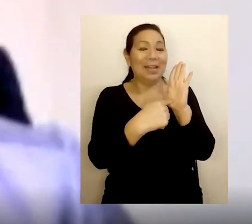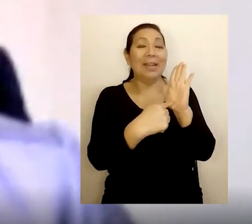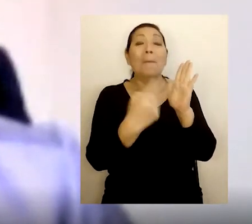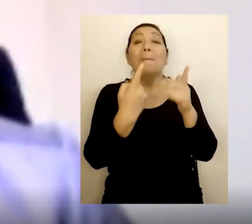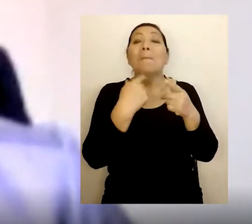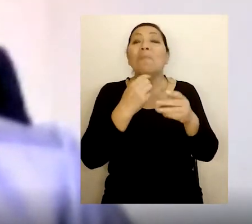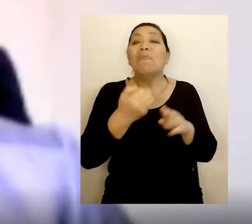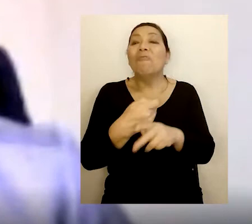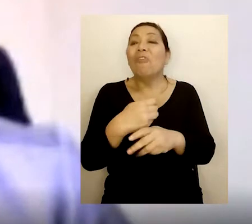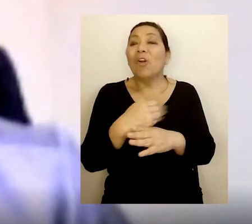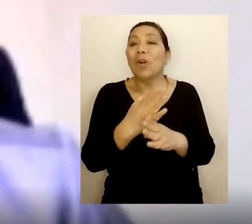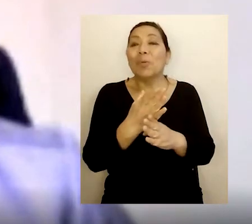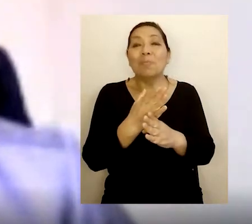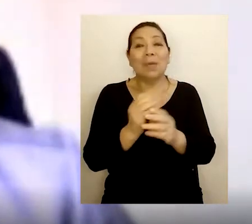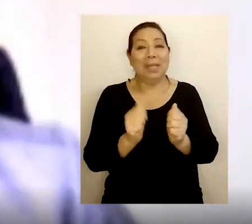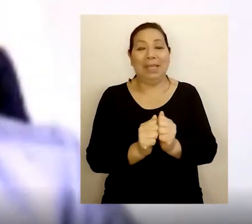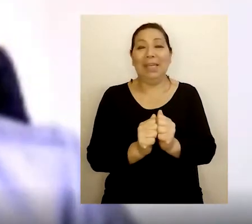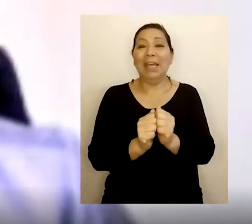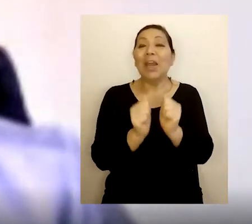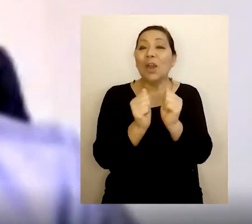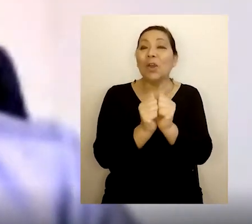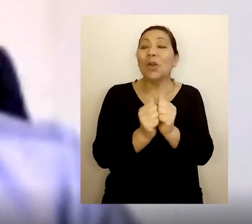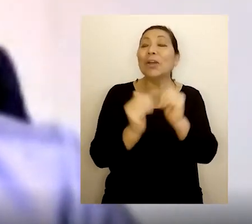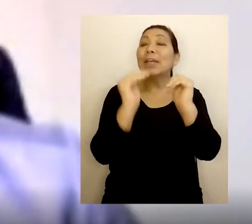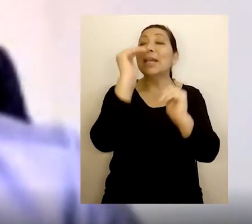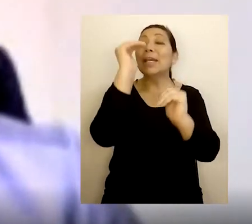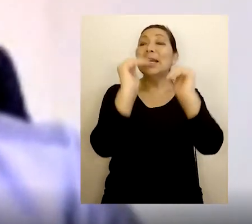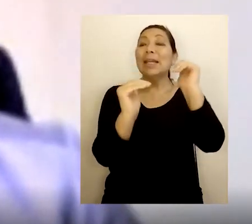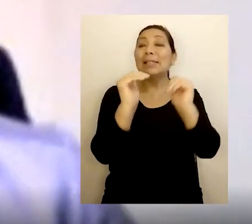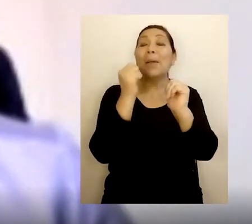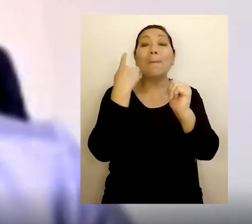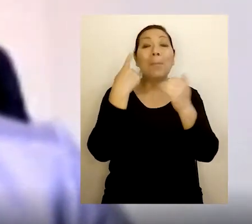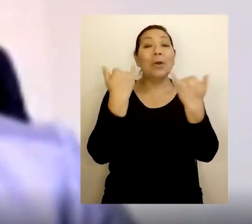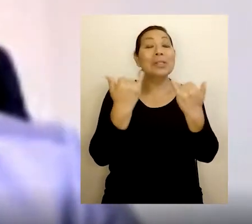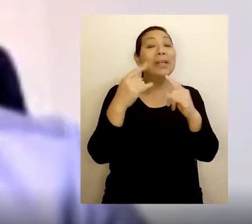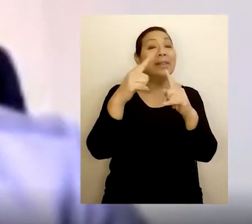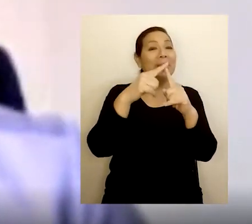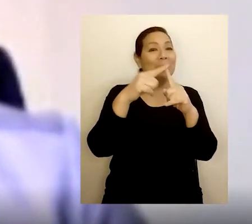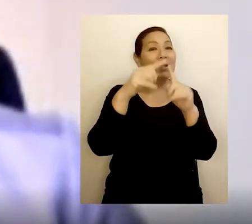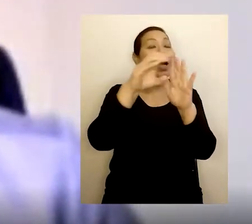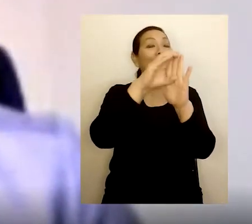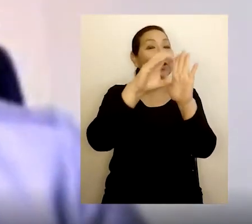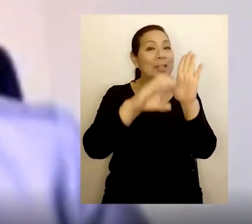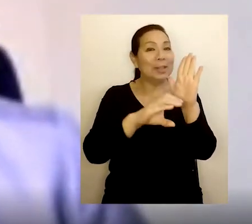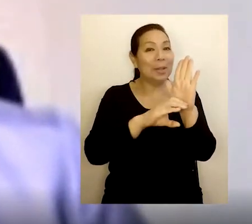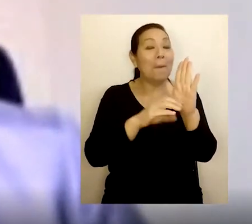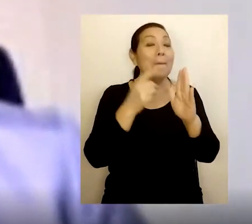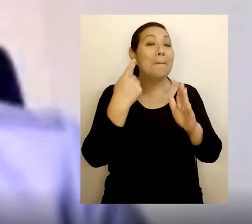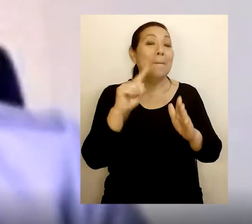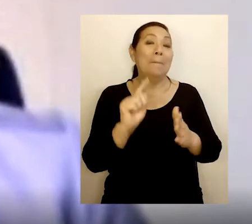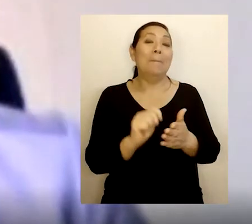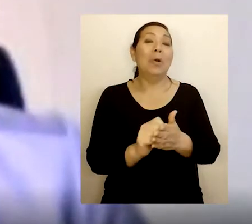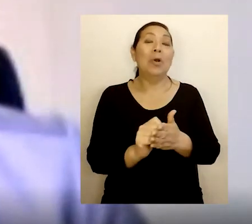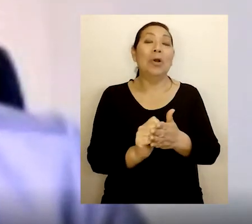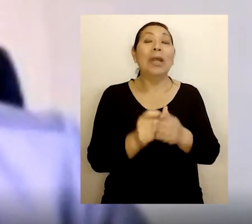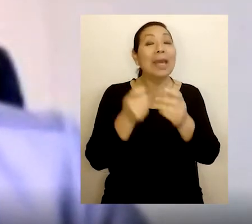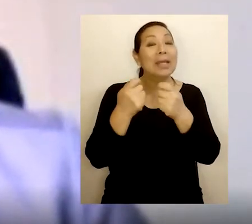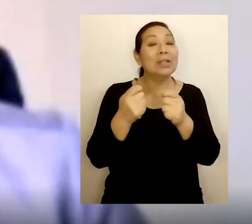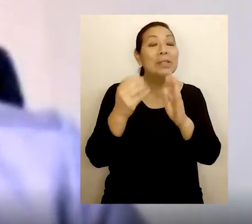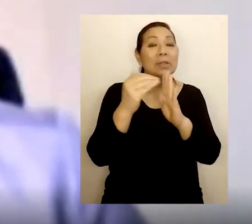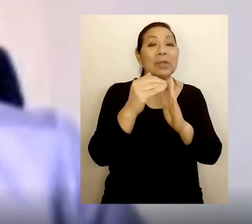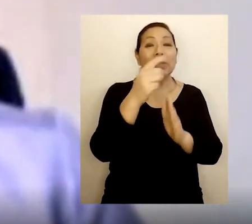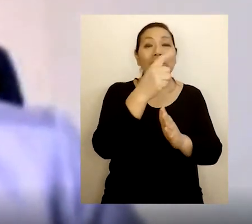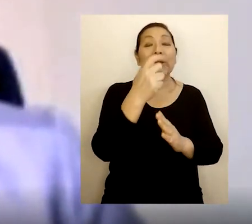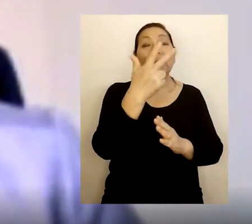justificadas y motivadas y cumplen con los estándares establecidos por este Tribunal Constitucional y por el exigido por el